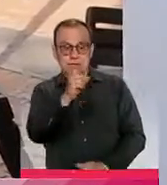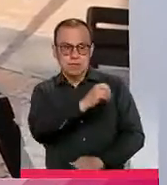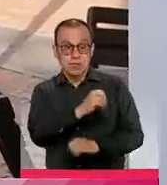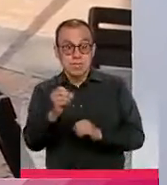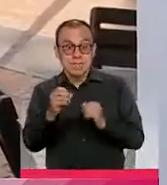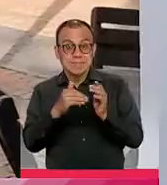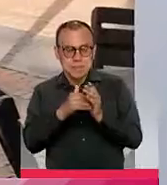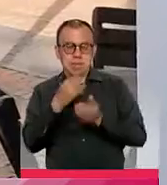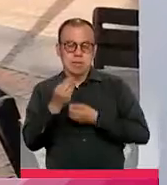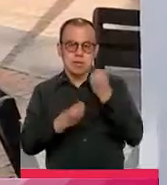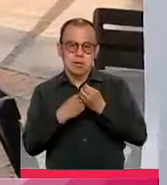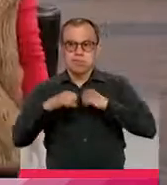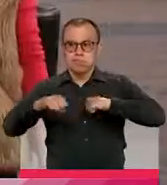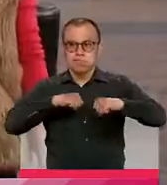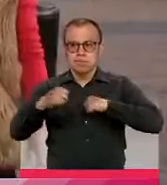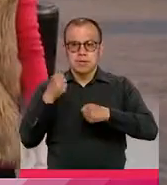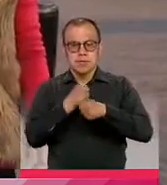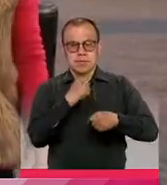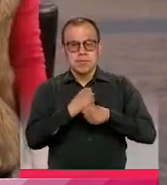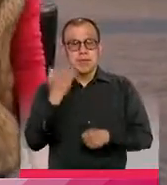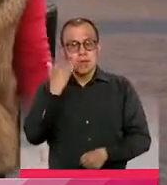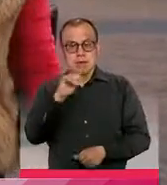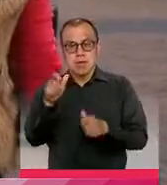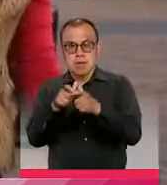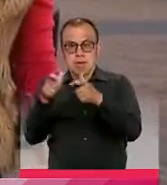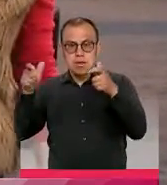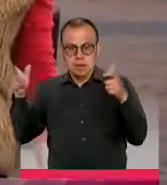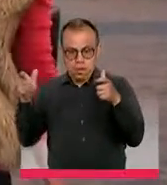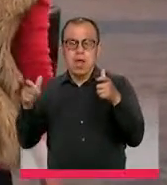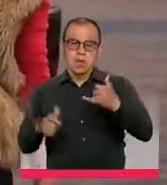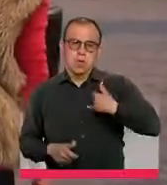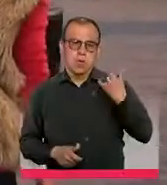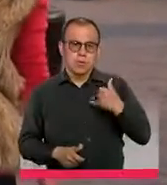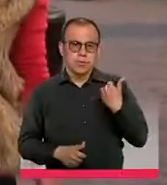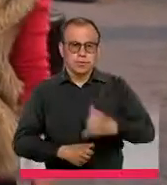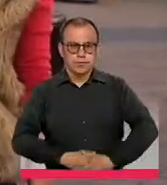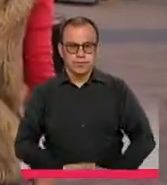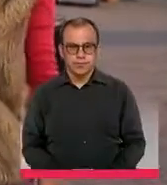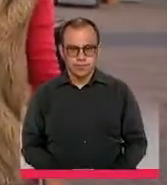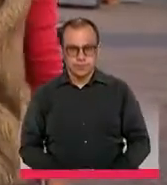directos, entre los cuales la mayoría son mujeres y jóvenes. ¡Vamos, Bogotá a cielo abierto!